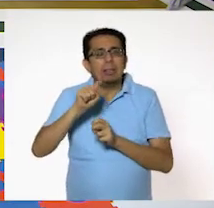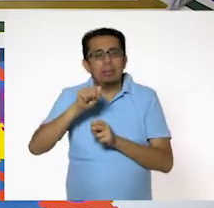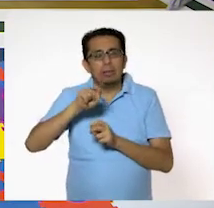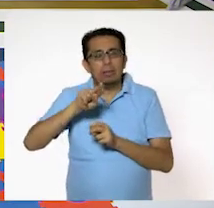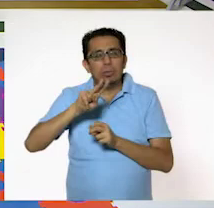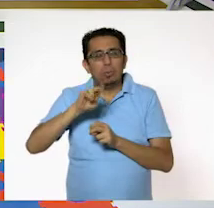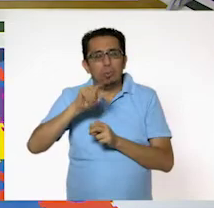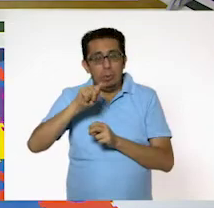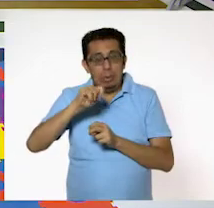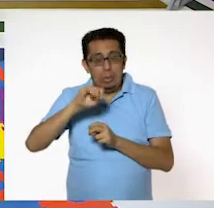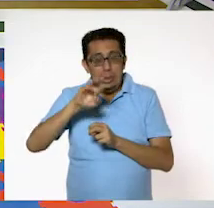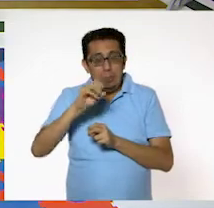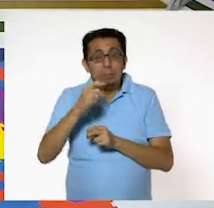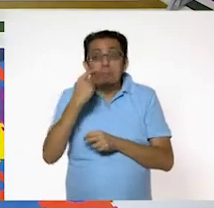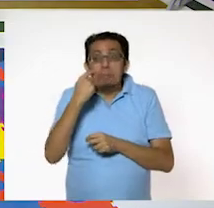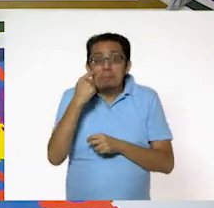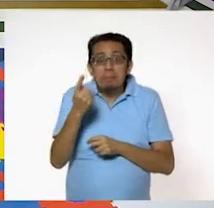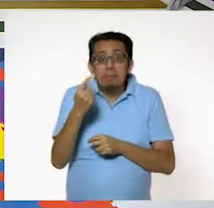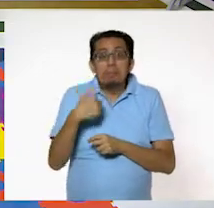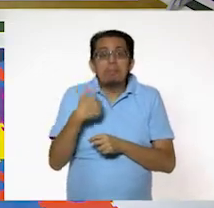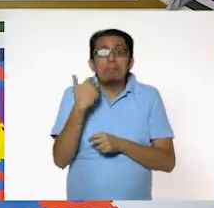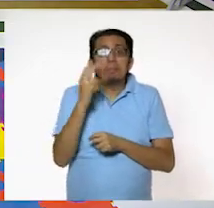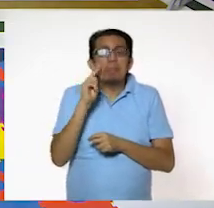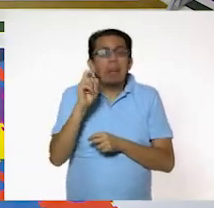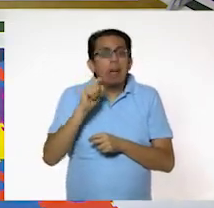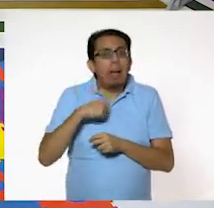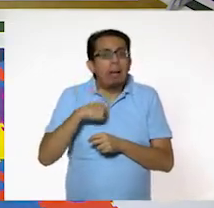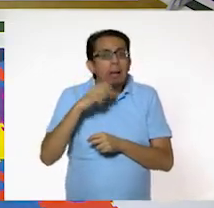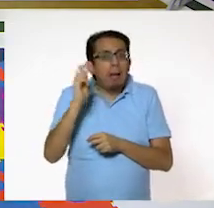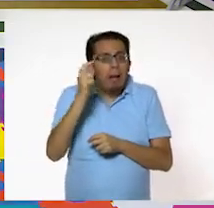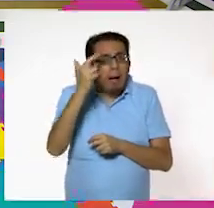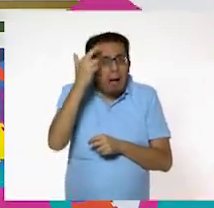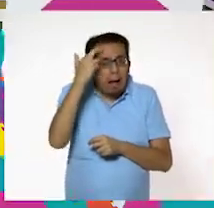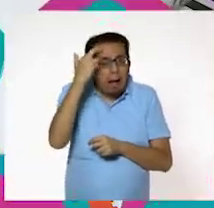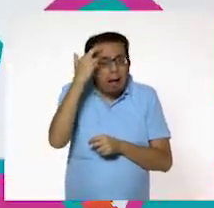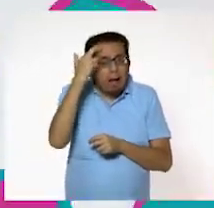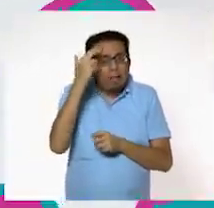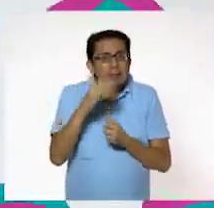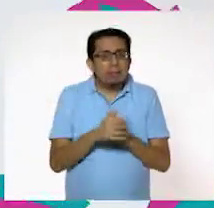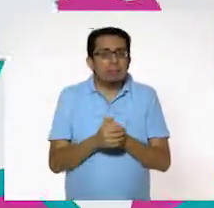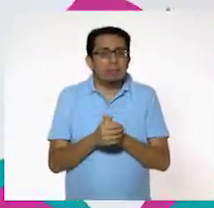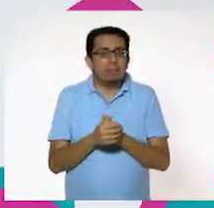ver. A ver. Ya ni me acordaba, pero claro, en segundo vi también.